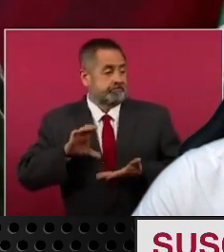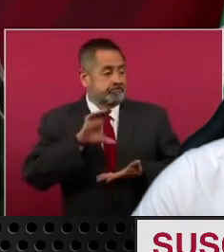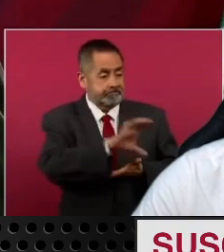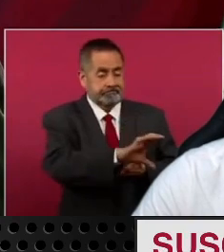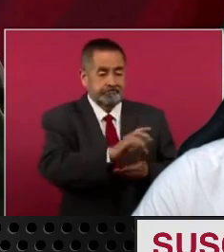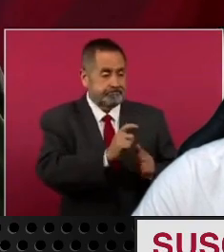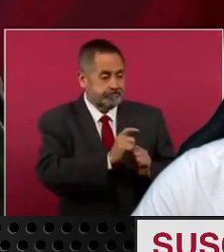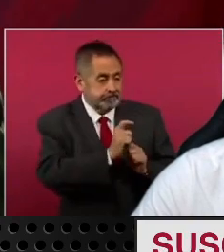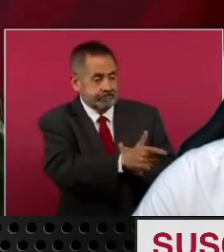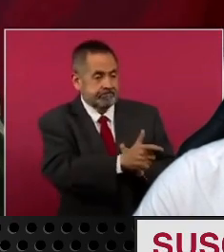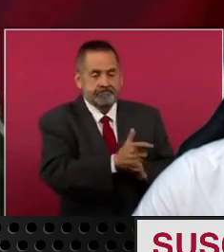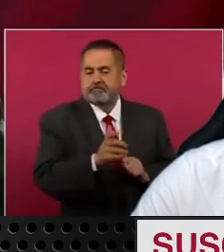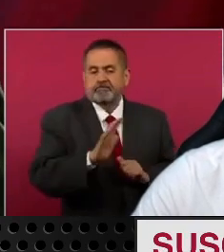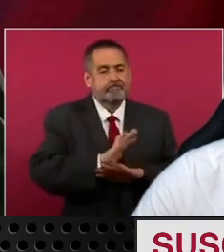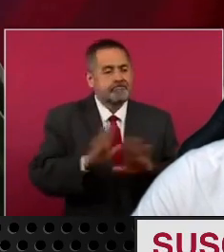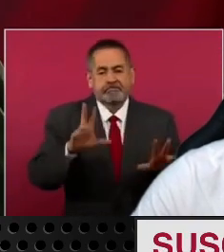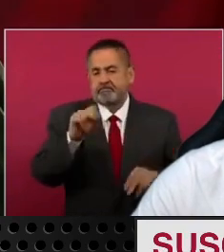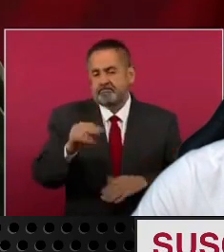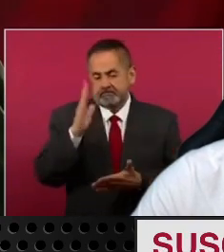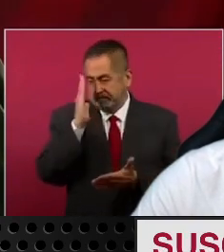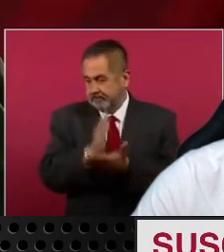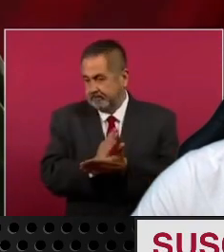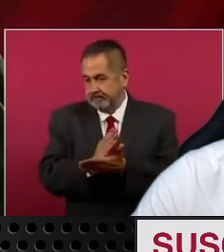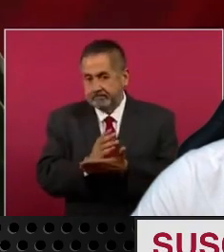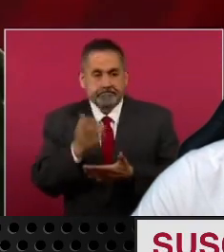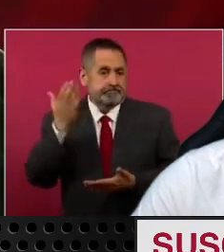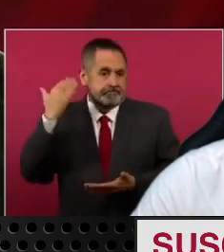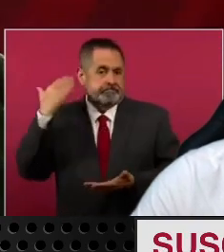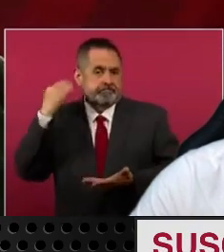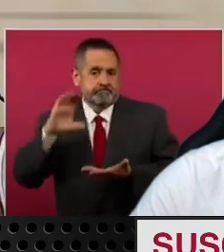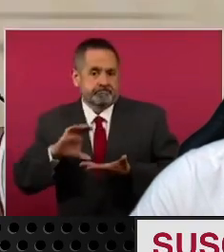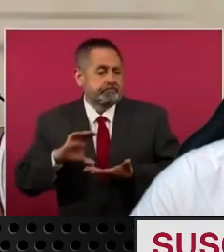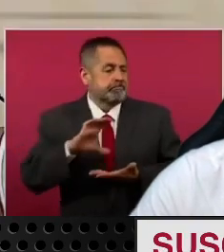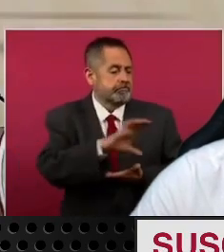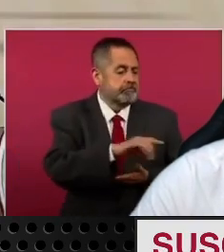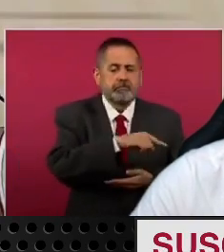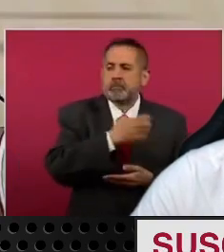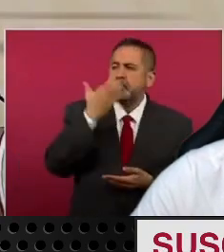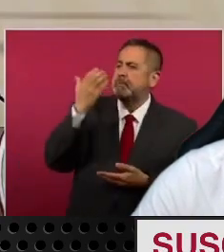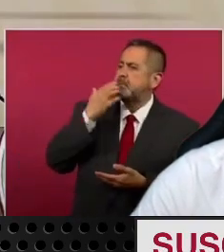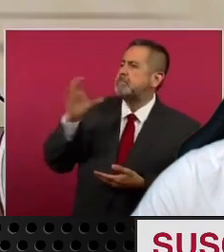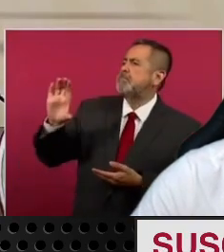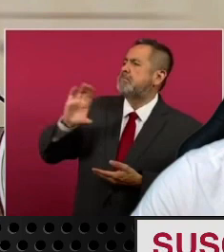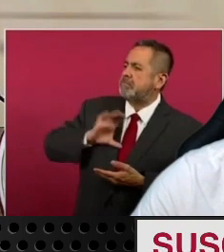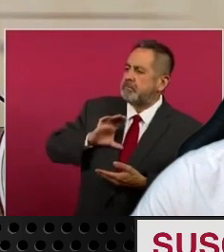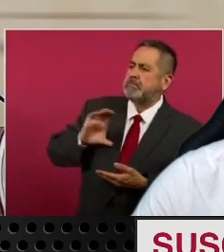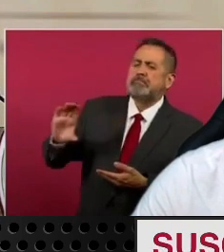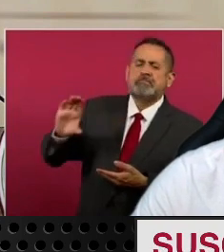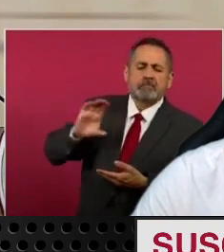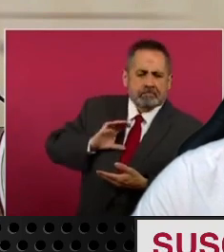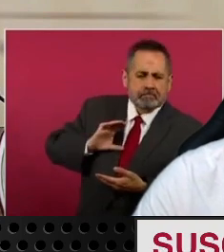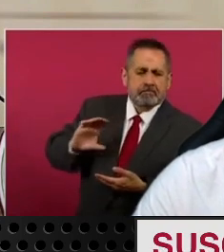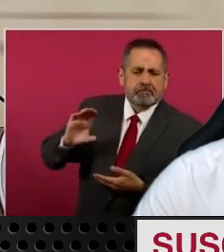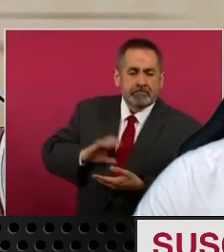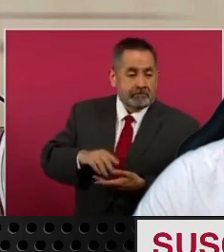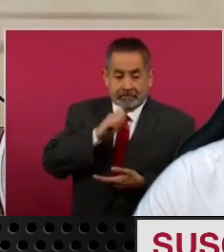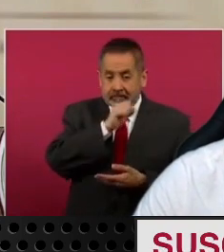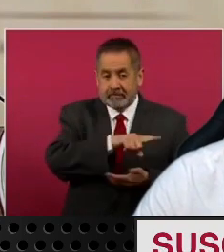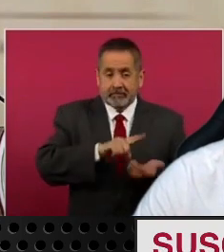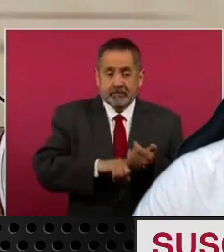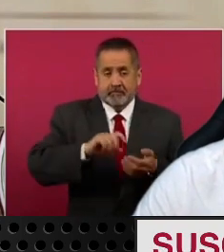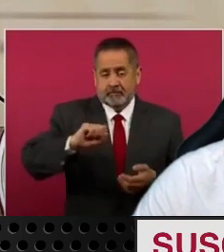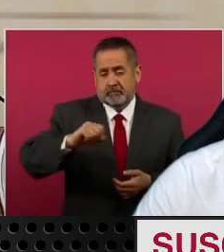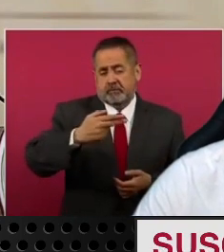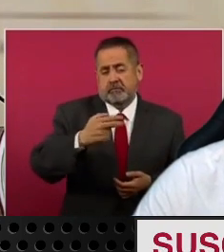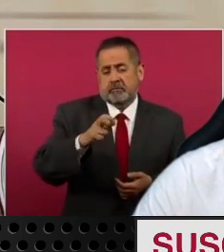dinero del gobierno porque ya se habían acostumbrado este sherida